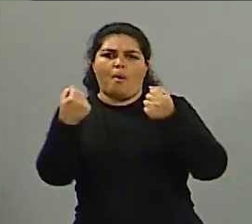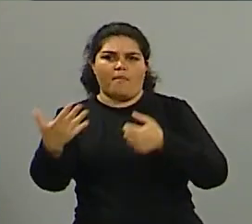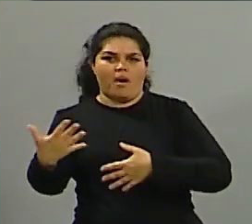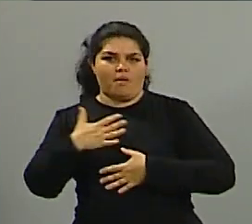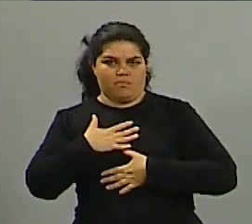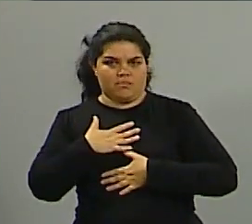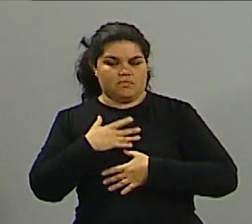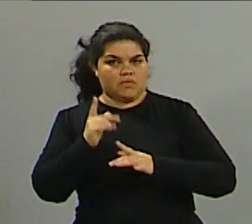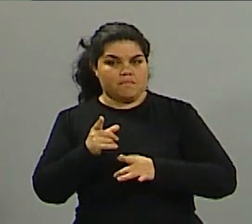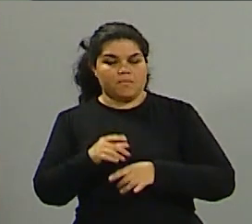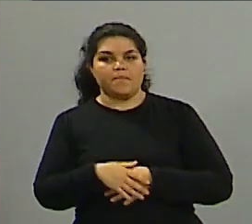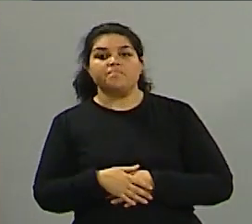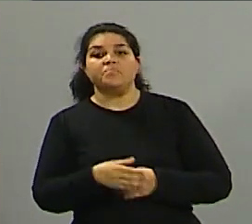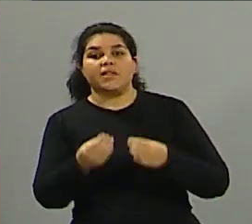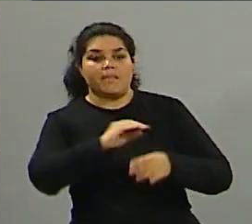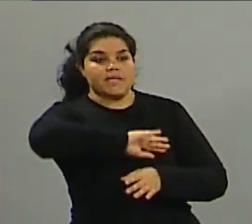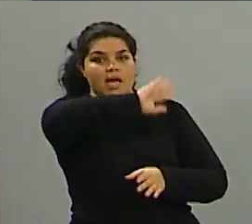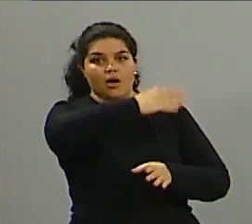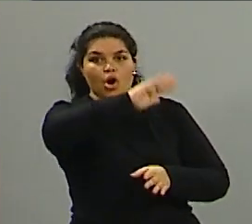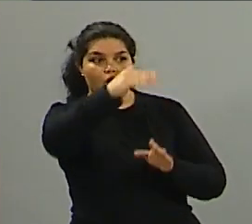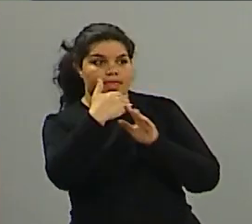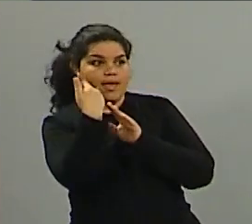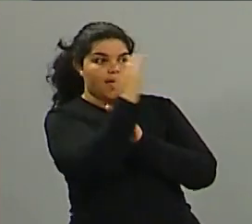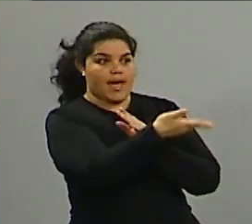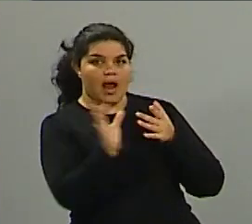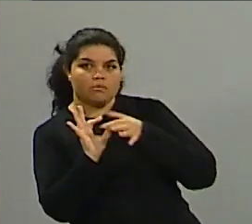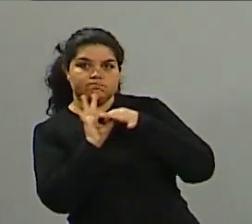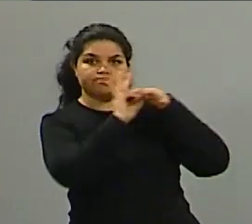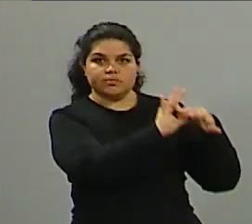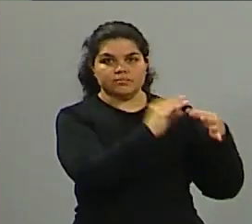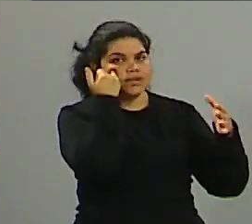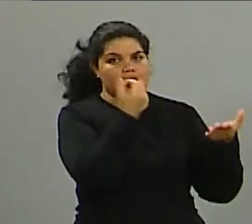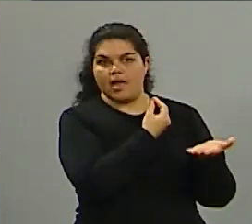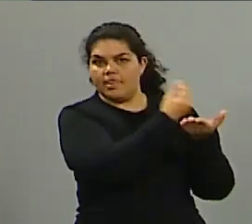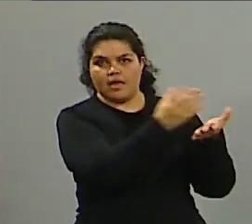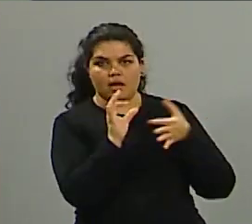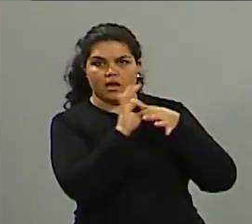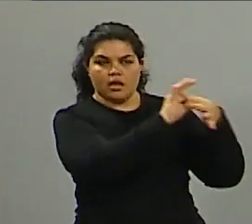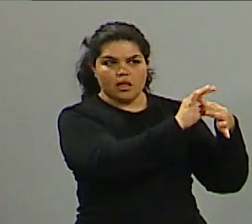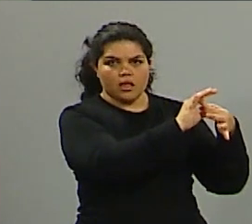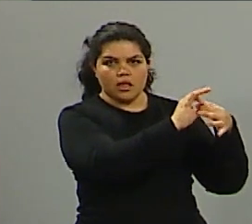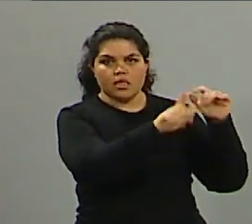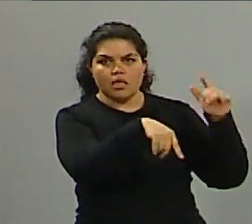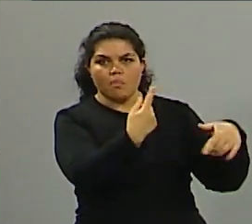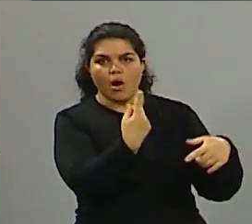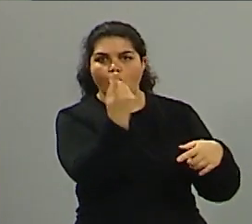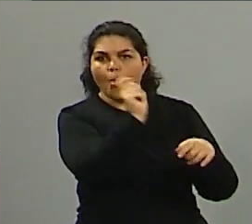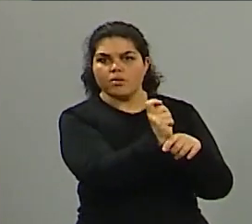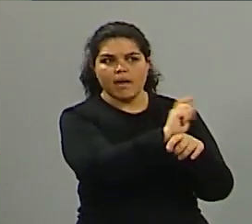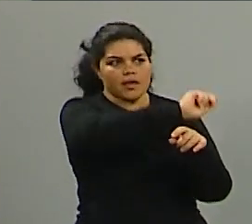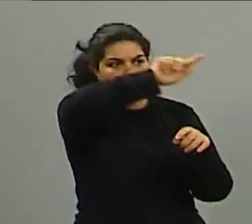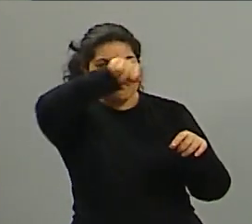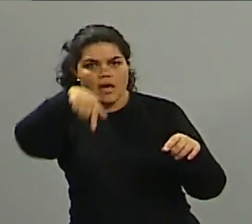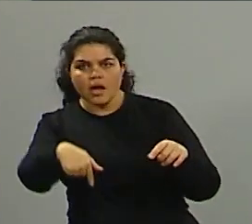cordillera. Un mes después que él llegó ya tiene el enemigo. Y él un poco empieza